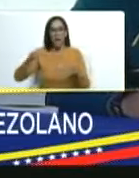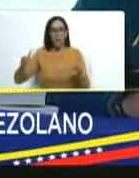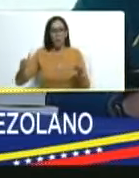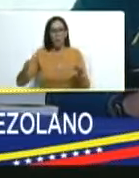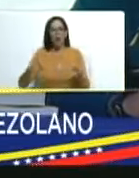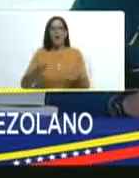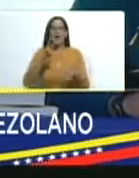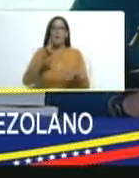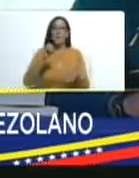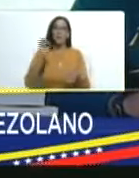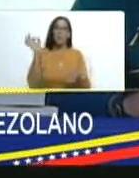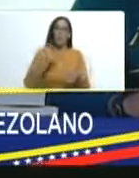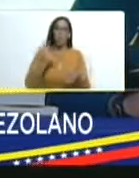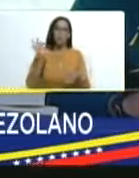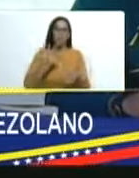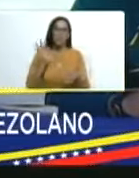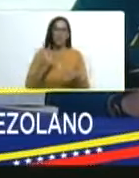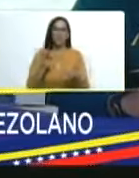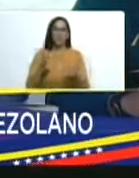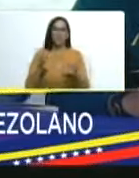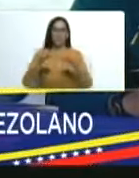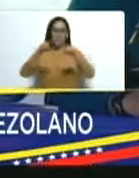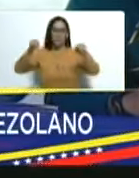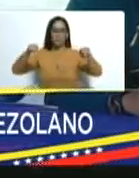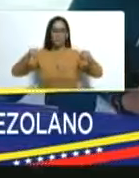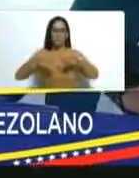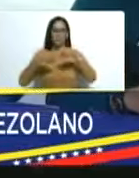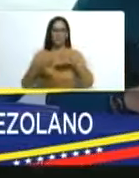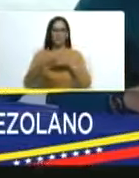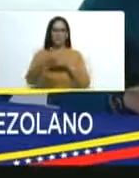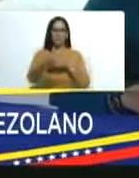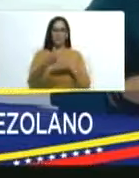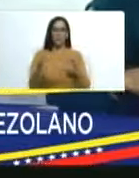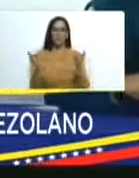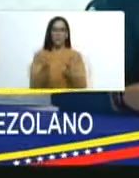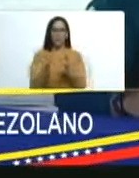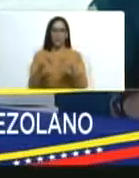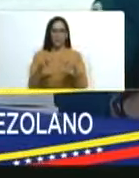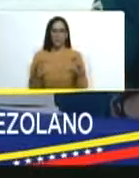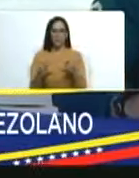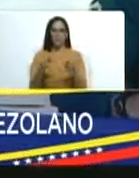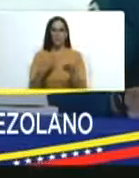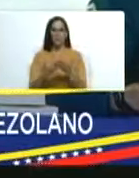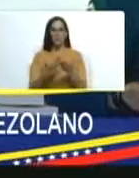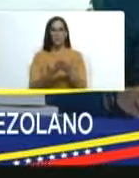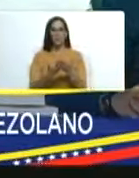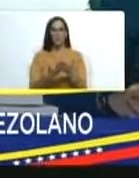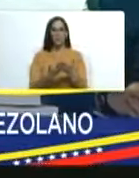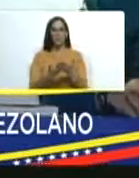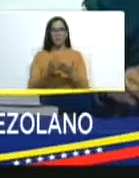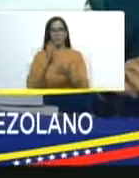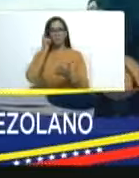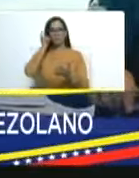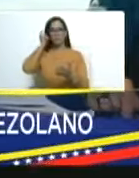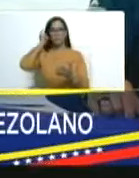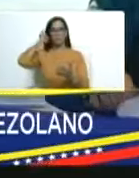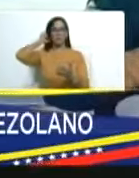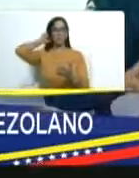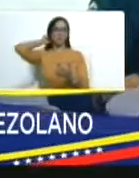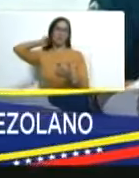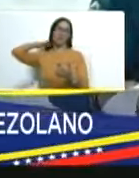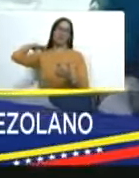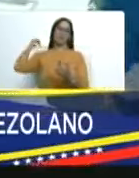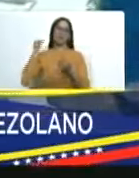al 20% de la acuicultura artesanal de pequeña escala. Propuesta. Sí, presidente, eso está arrancando en